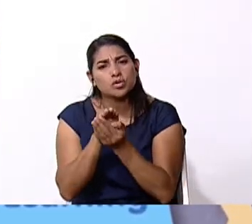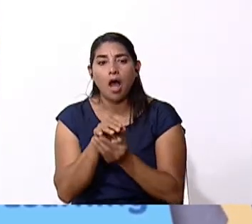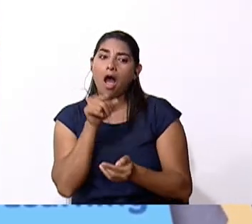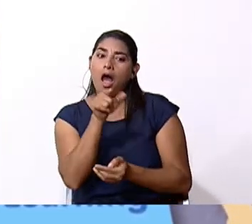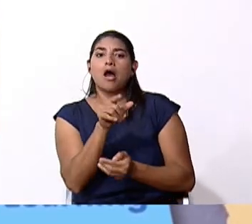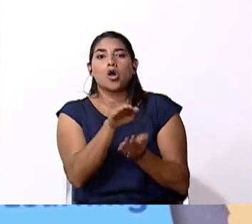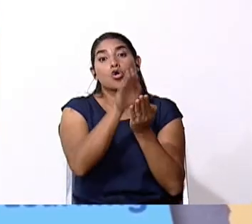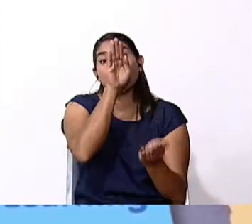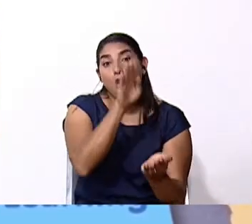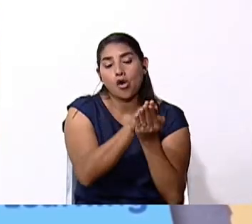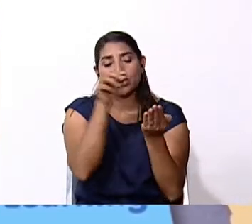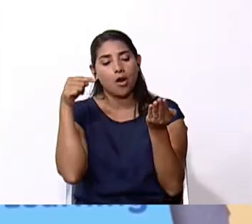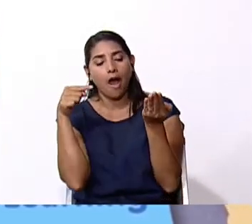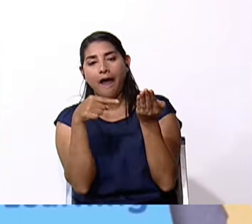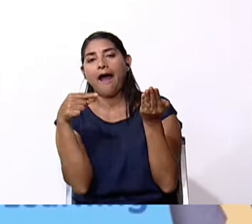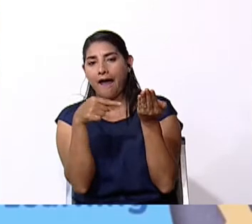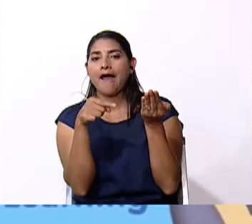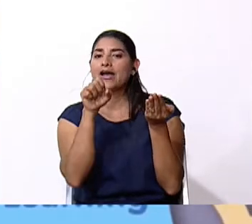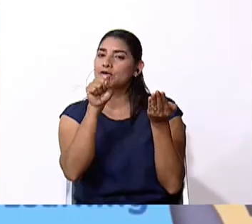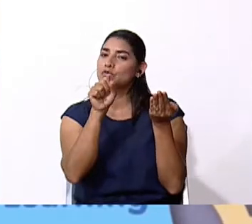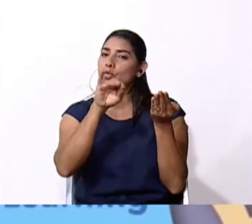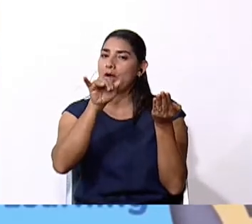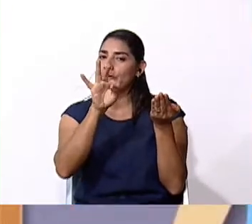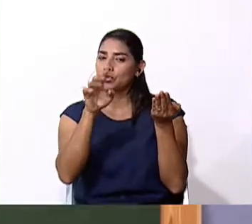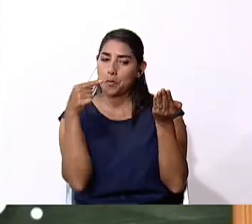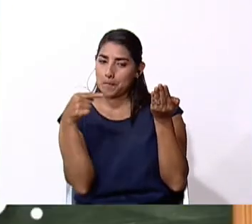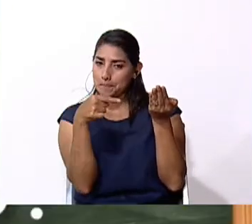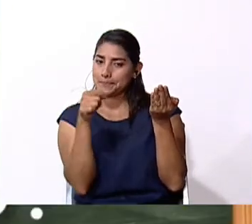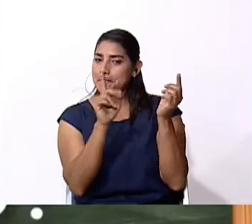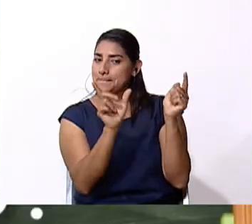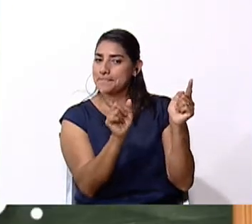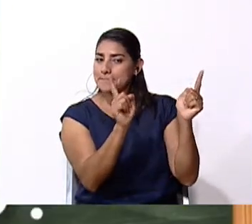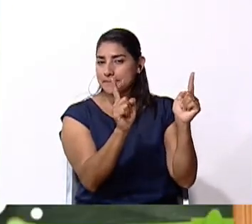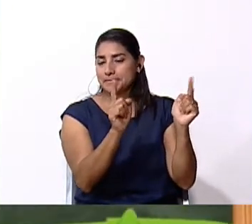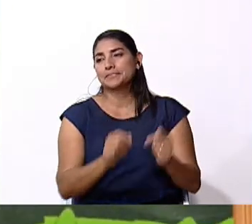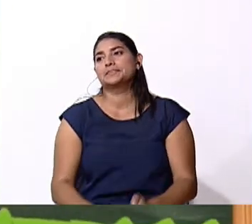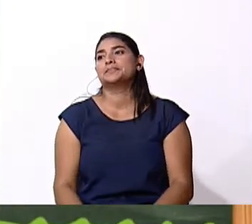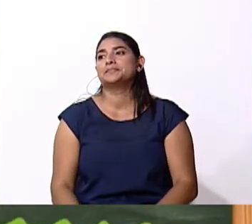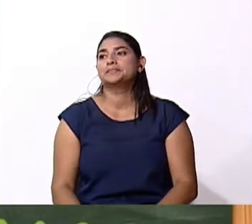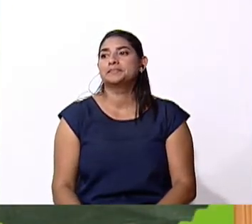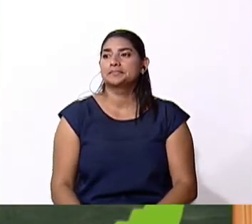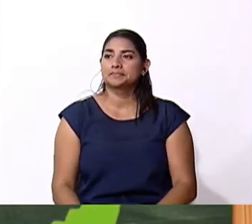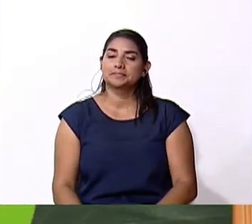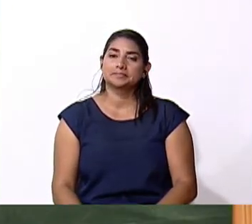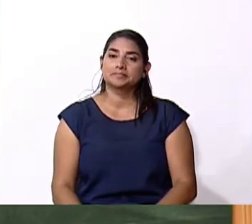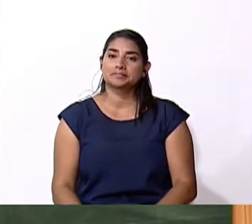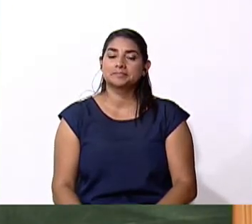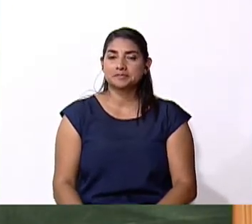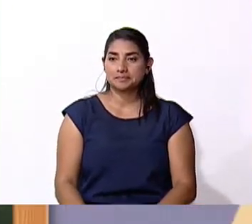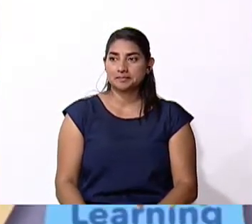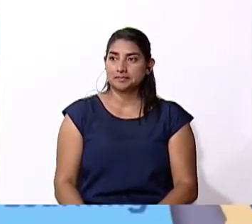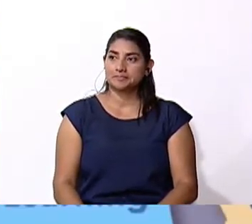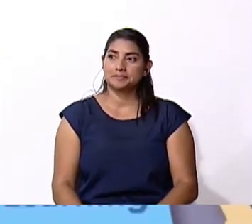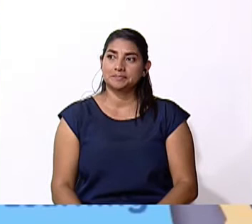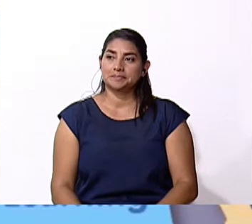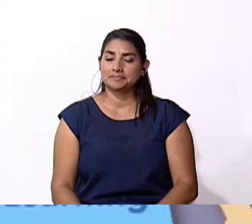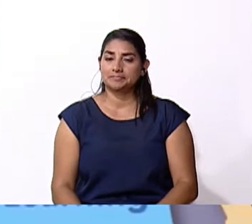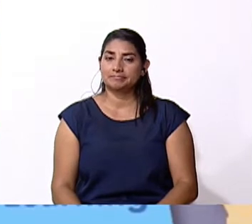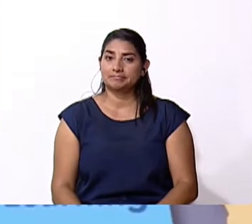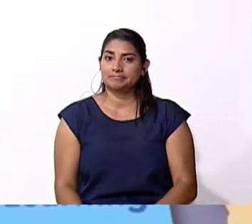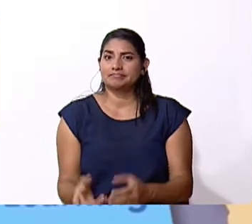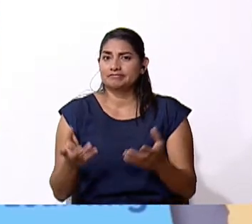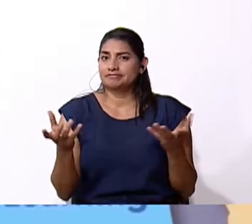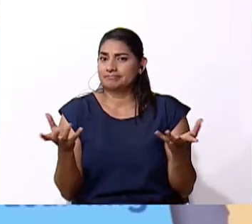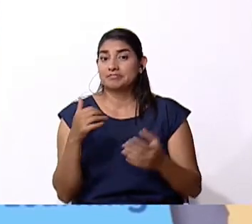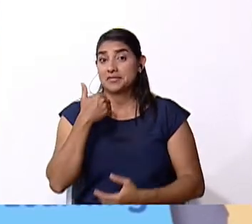cocodrilo. Pues el cocodrilo es el sujeto de la oración. que es